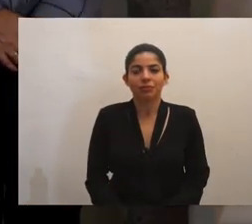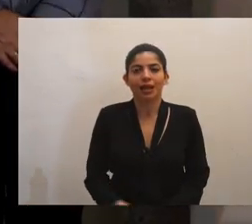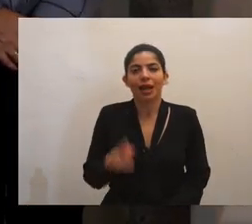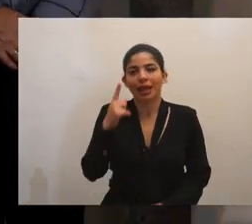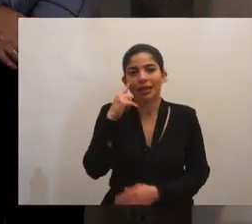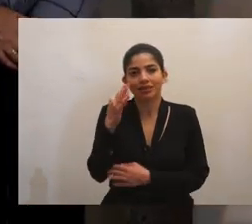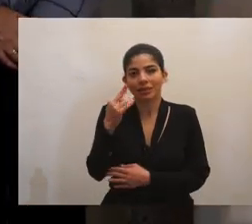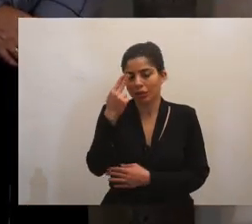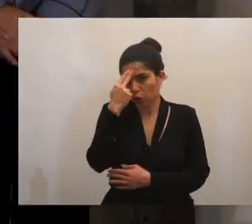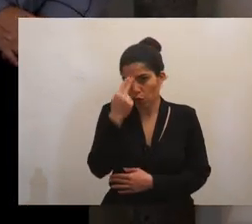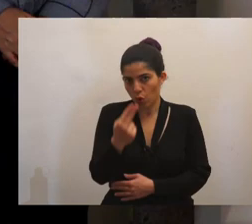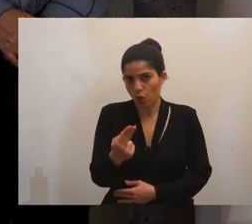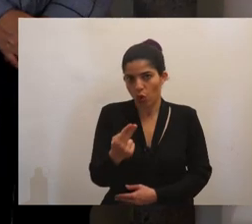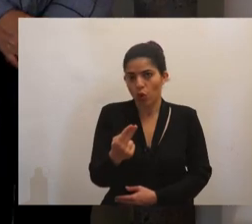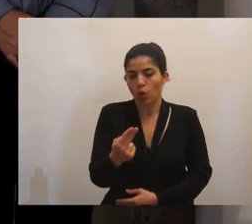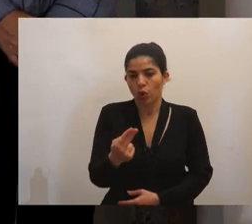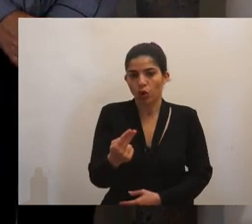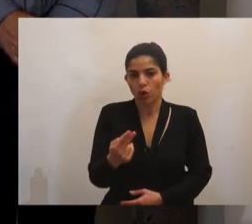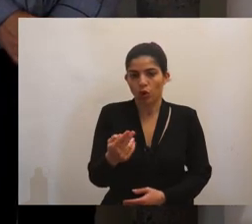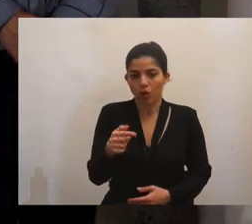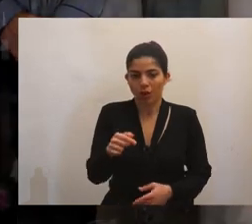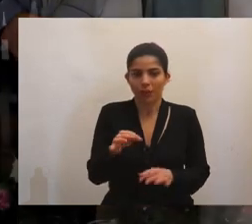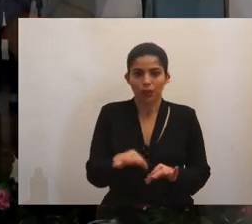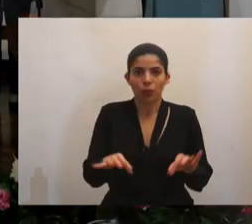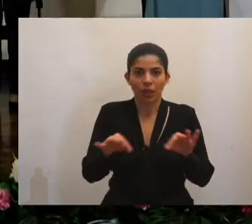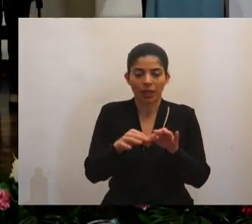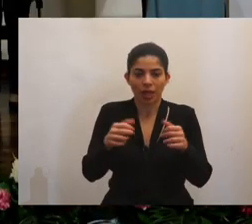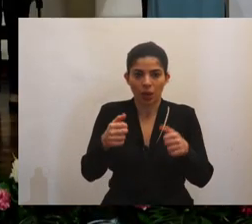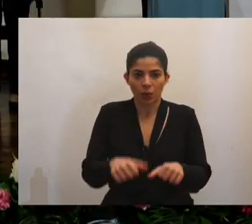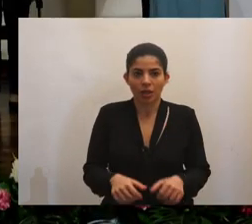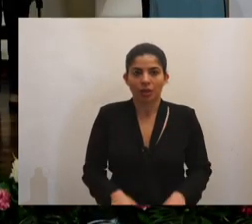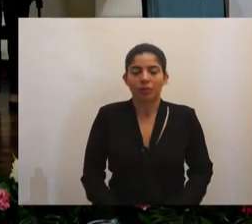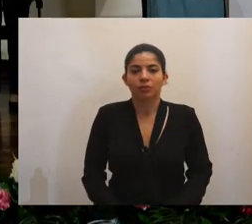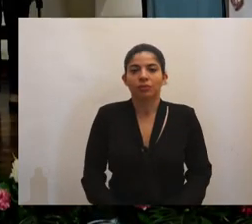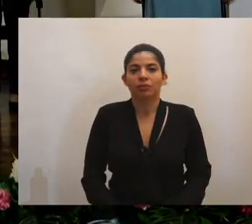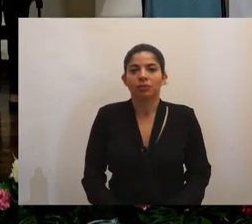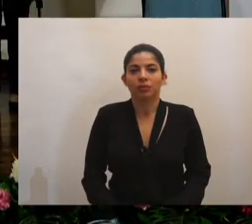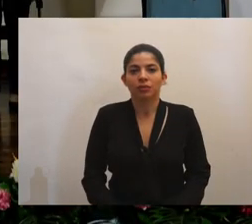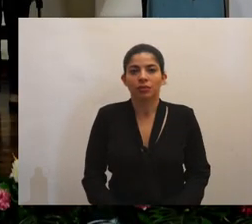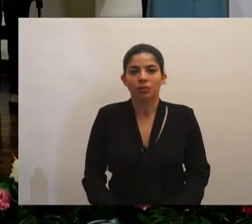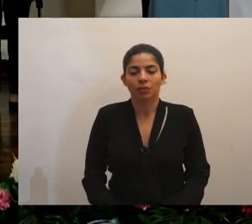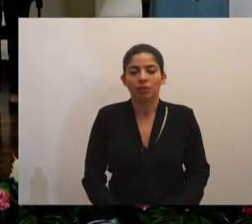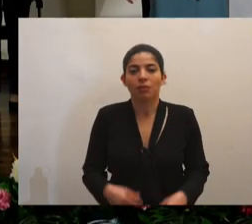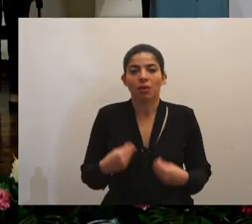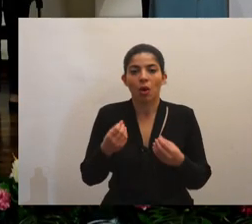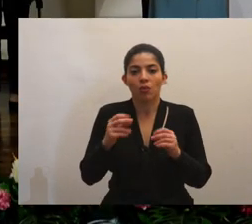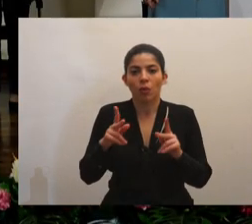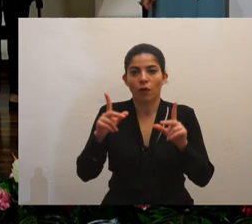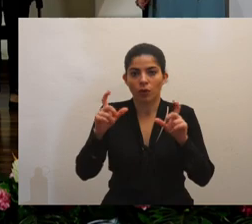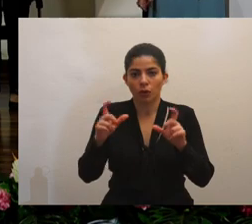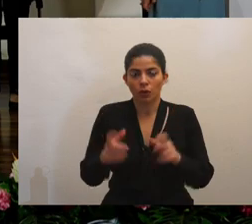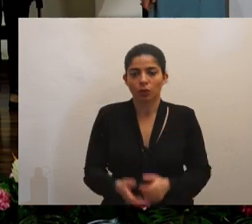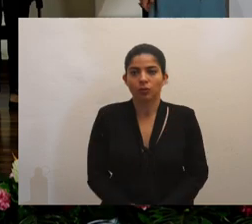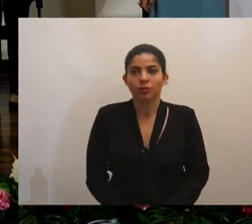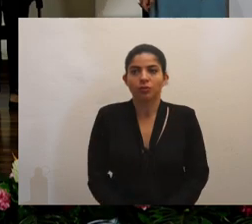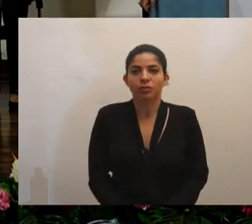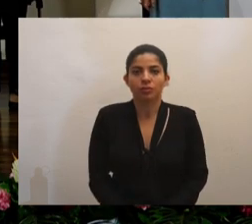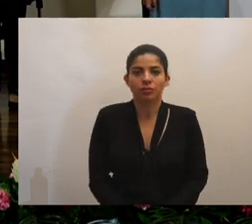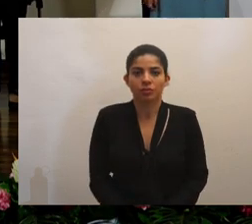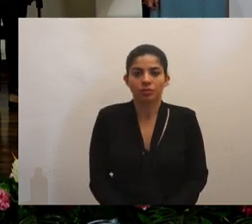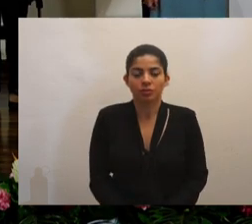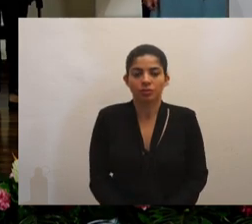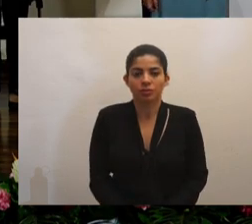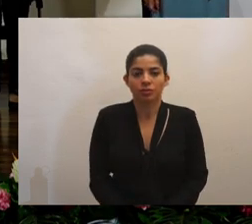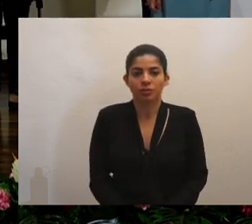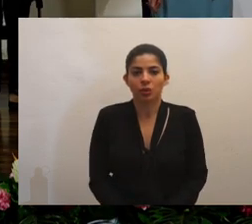de honor y presencial de este importante acuerdo. Vamos a permitir realizar la fotografía de